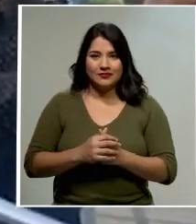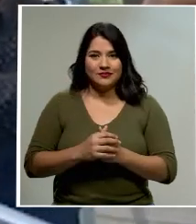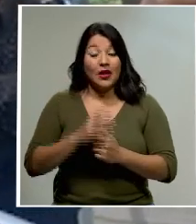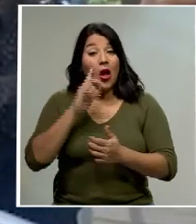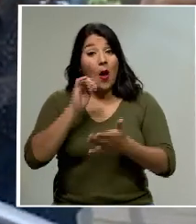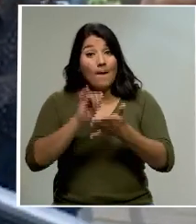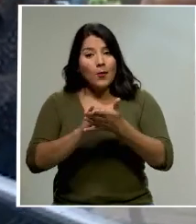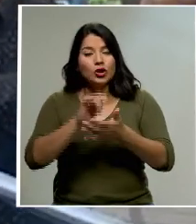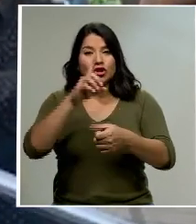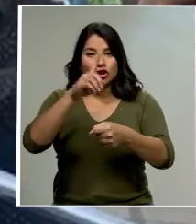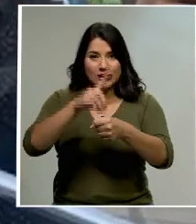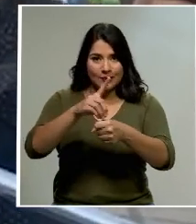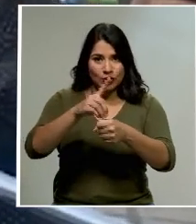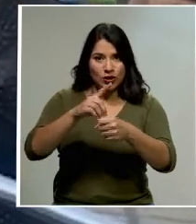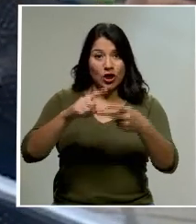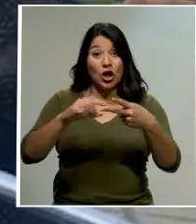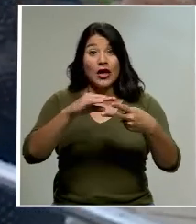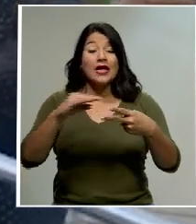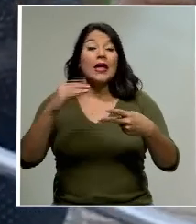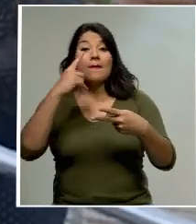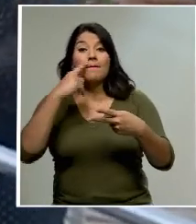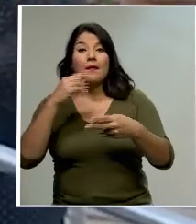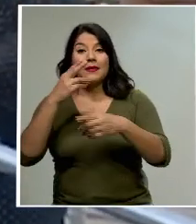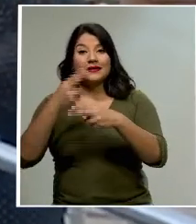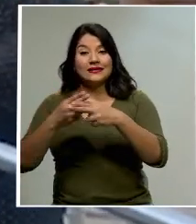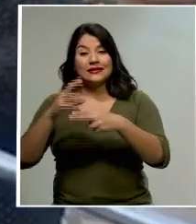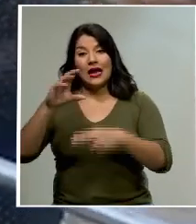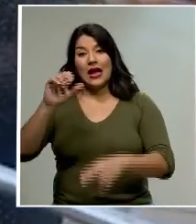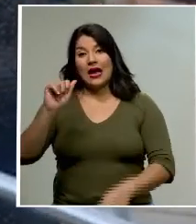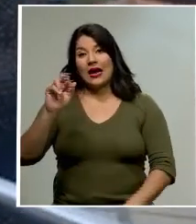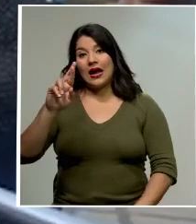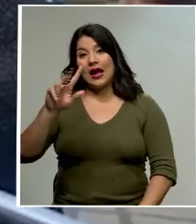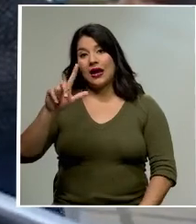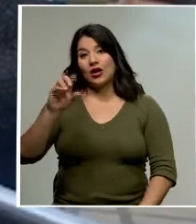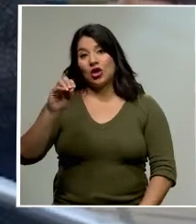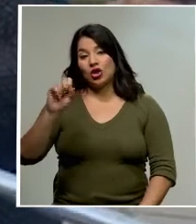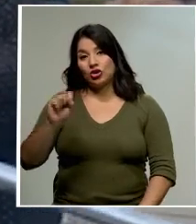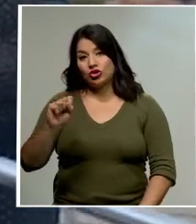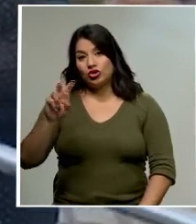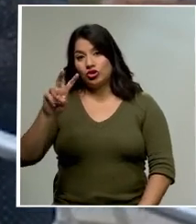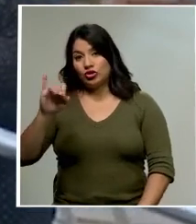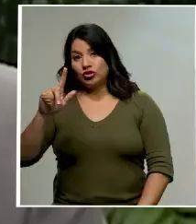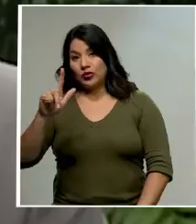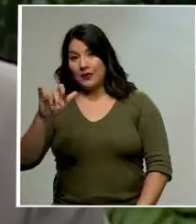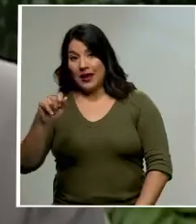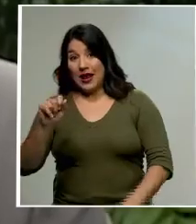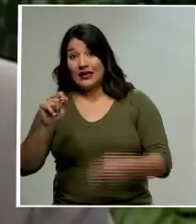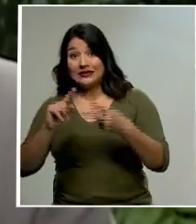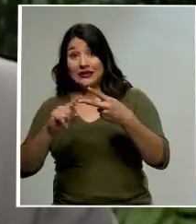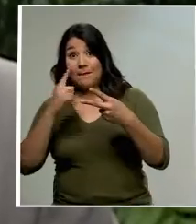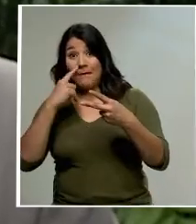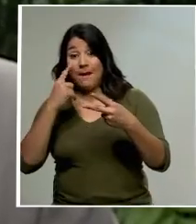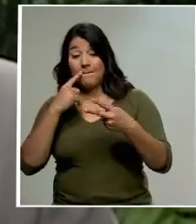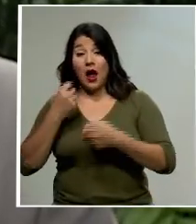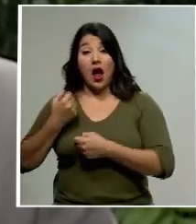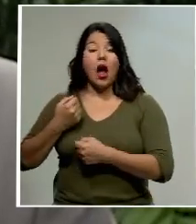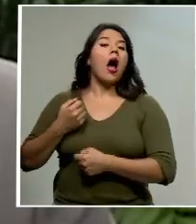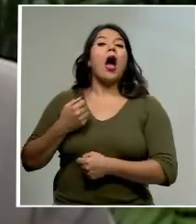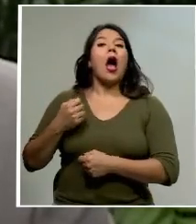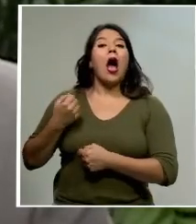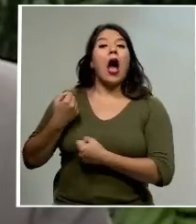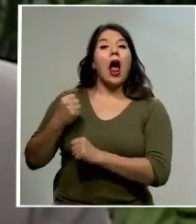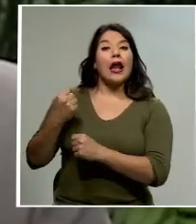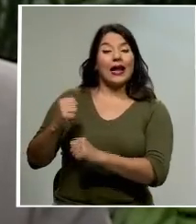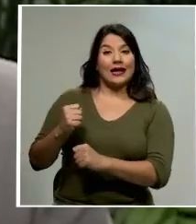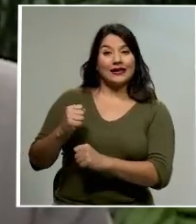el diputado y su padre, Carlos Viales, quien es el alcalde de Corredores, deberá rendir cuentas en la comisión especial